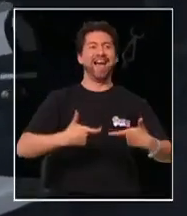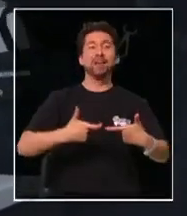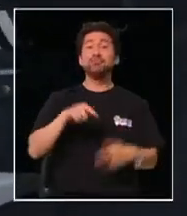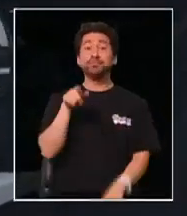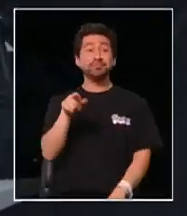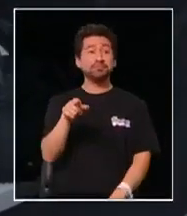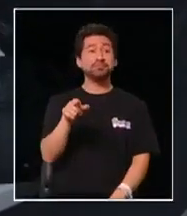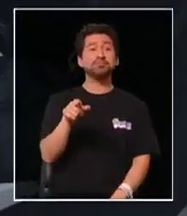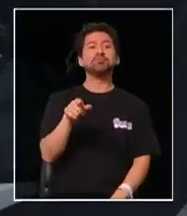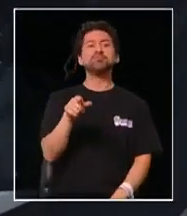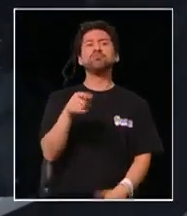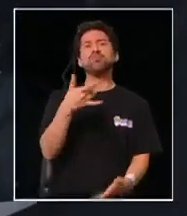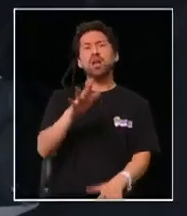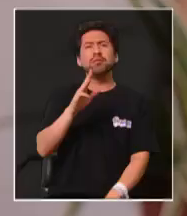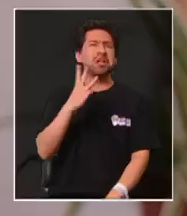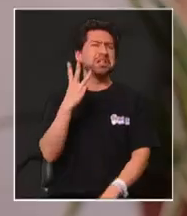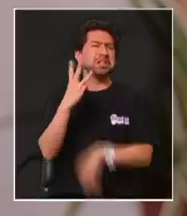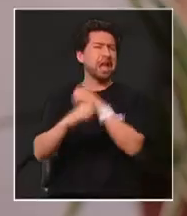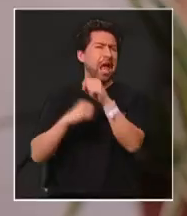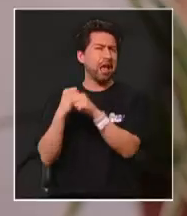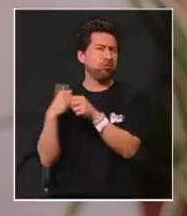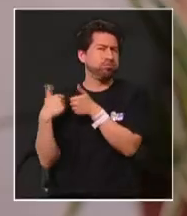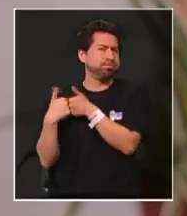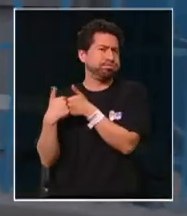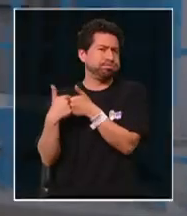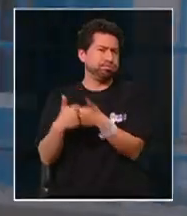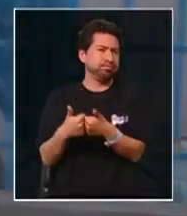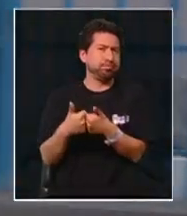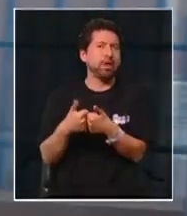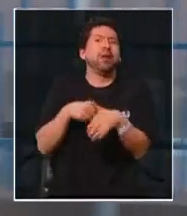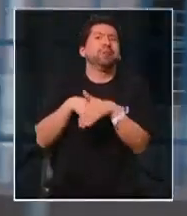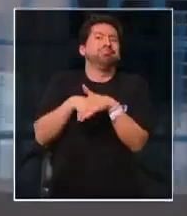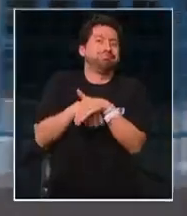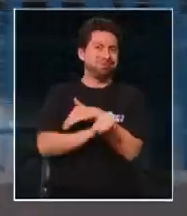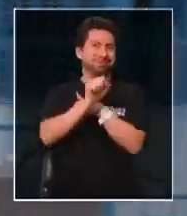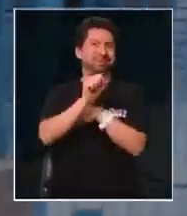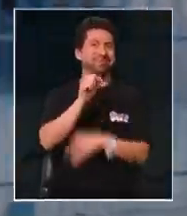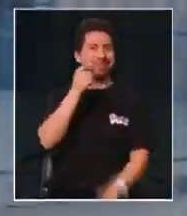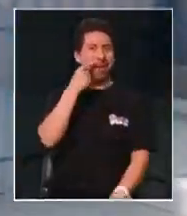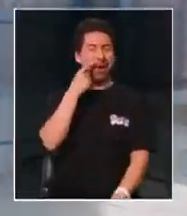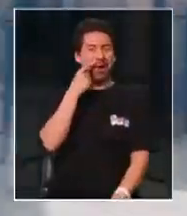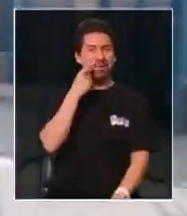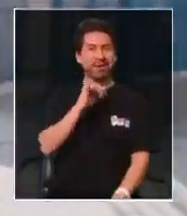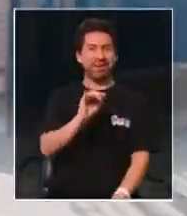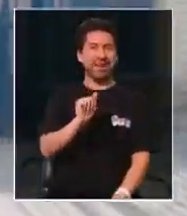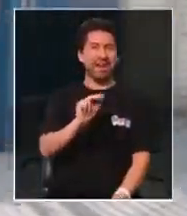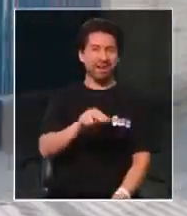como 3 años de relación y nació nuestro día.